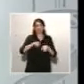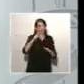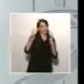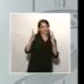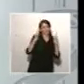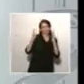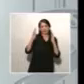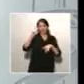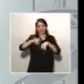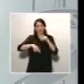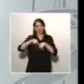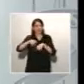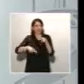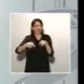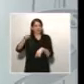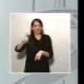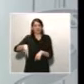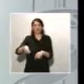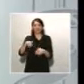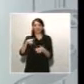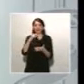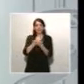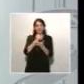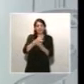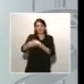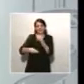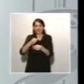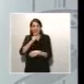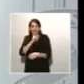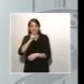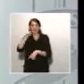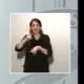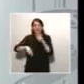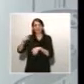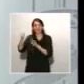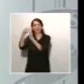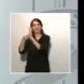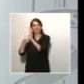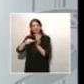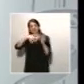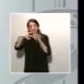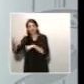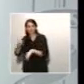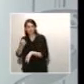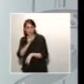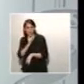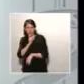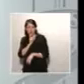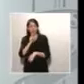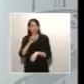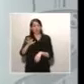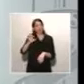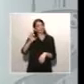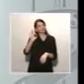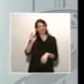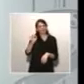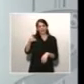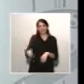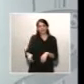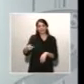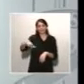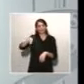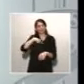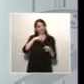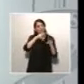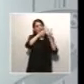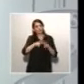manera se han aplicado las medidas, pero es importante que vayamos haciendo un estudio pormenorizado y que vayamos con esos datos viendo